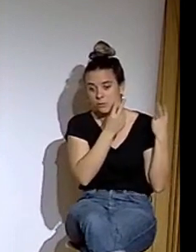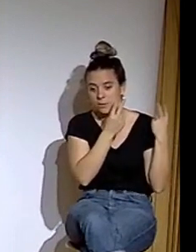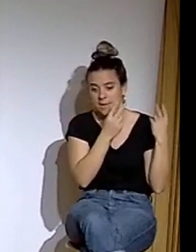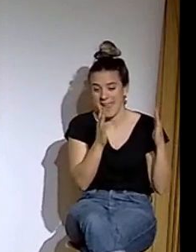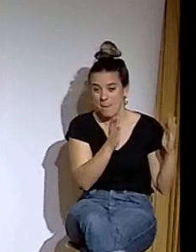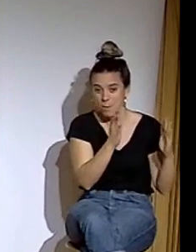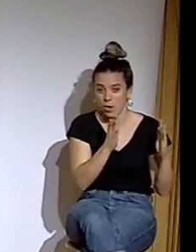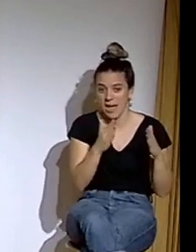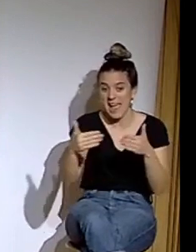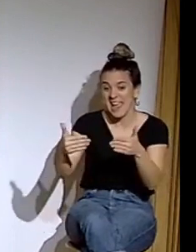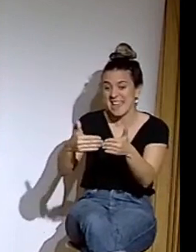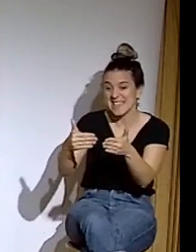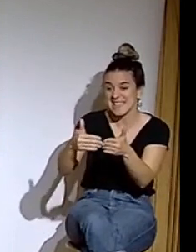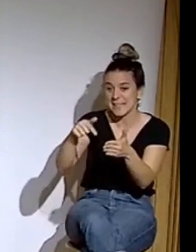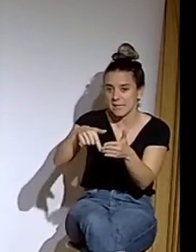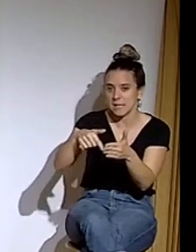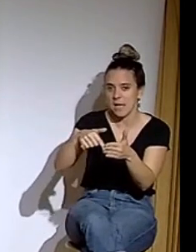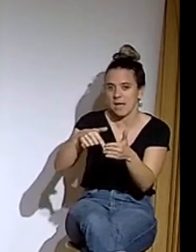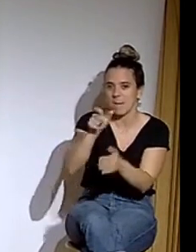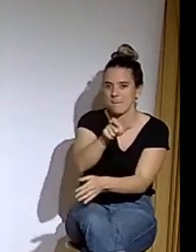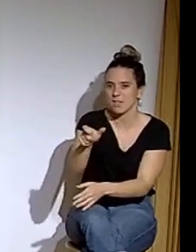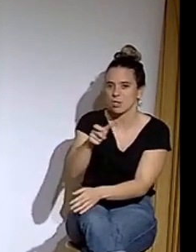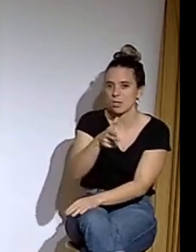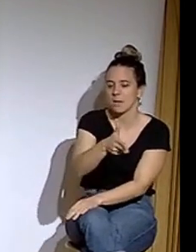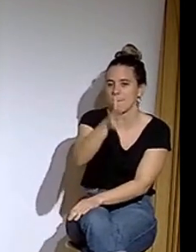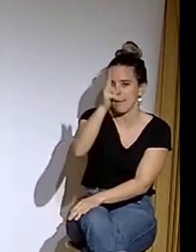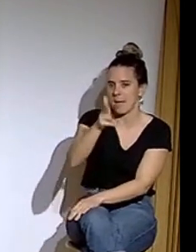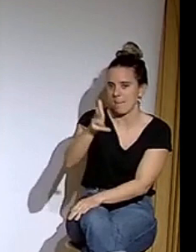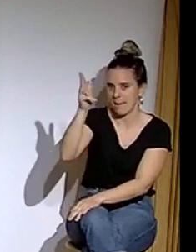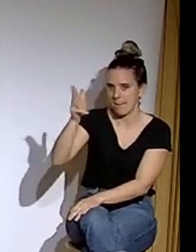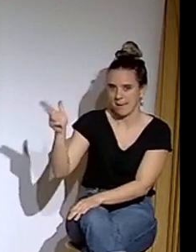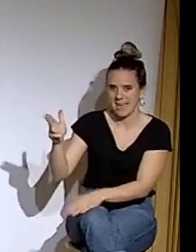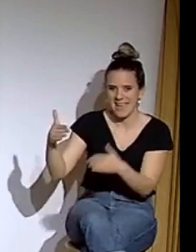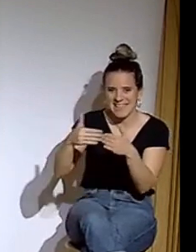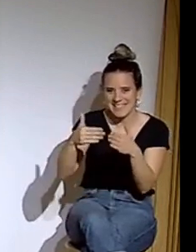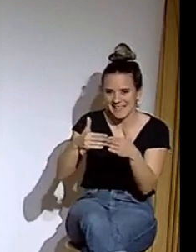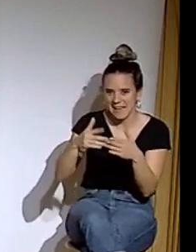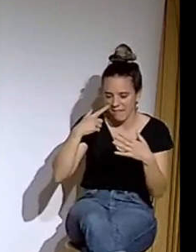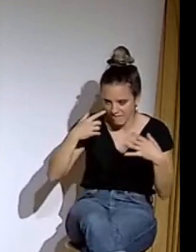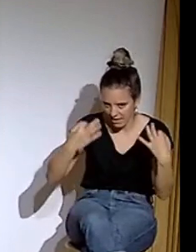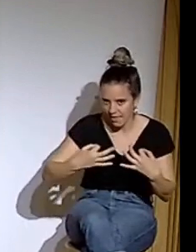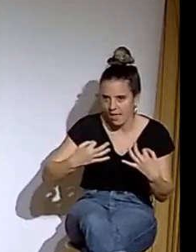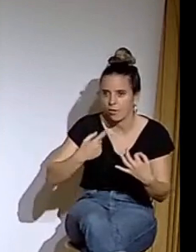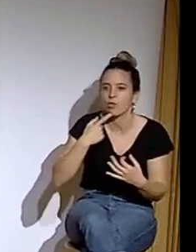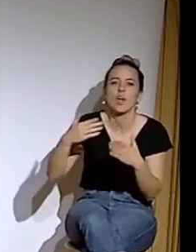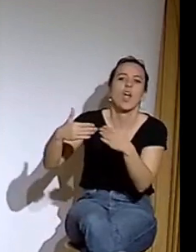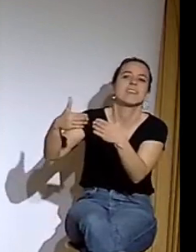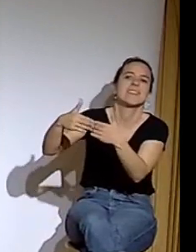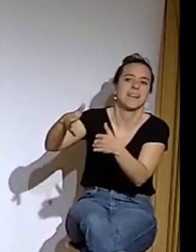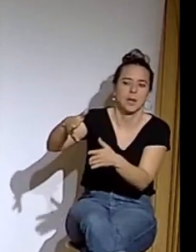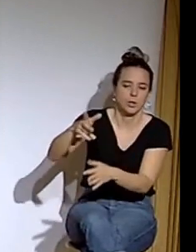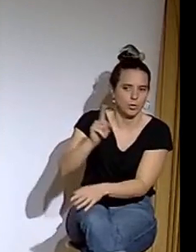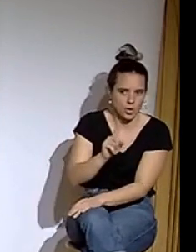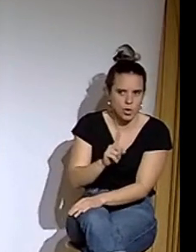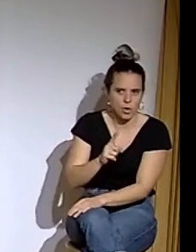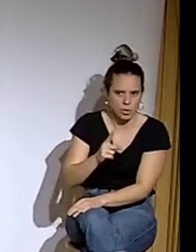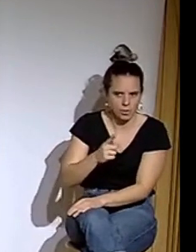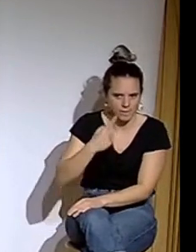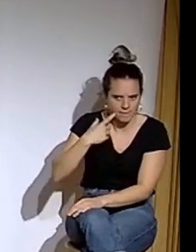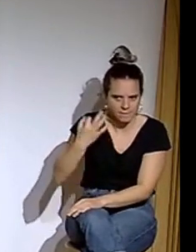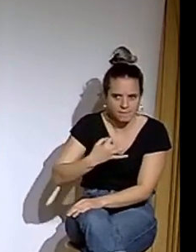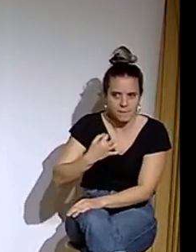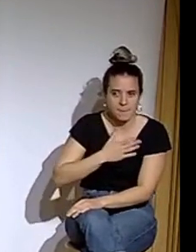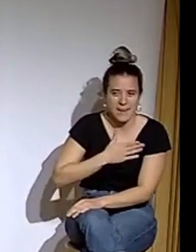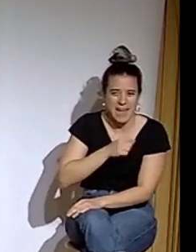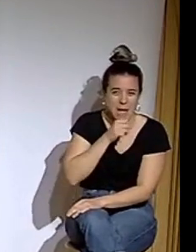esquina se estaba fusilando gente Cuando digo en la esquina lo estoy diciendo literalmente o sea mi abuela por parte de padre